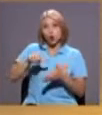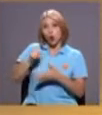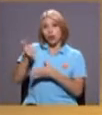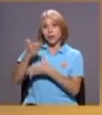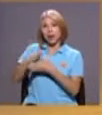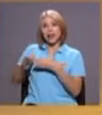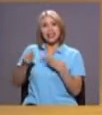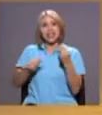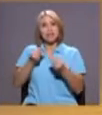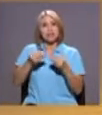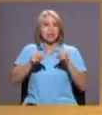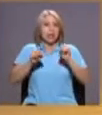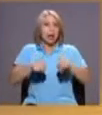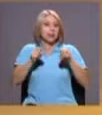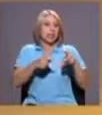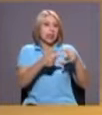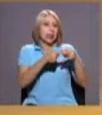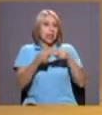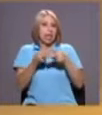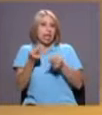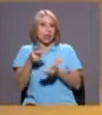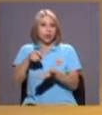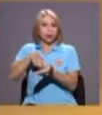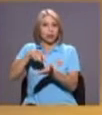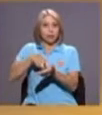del Ministerio de Hacienda.